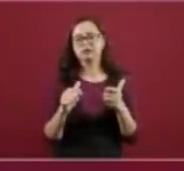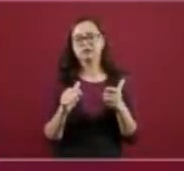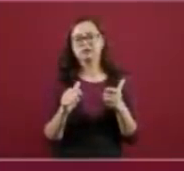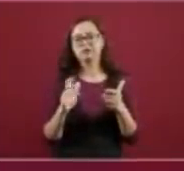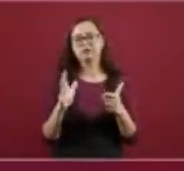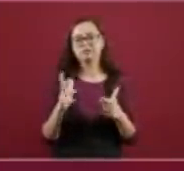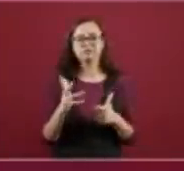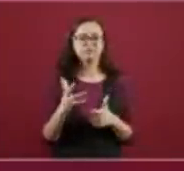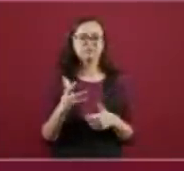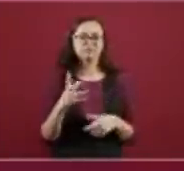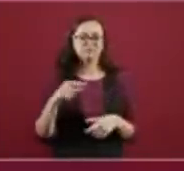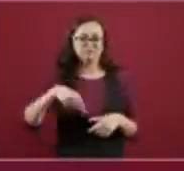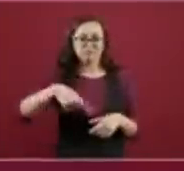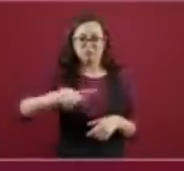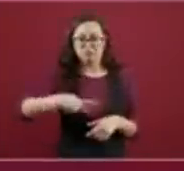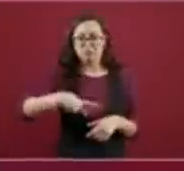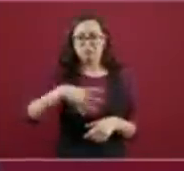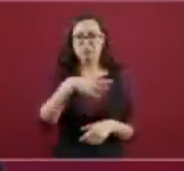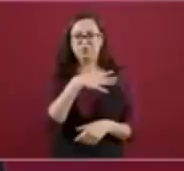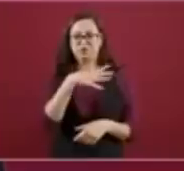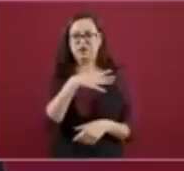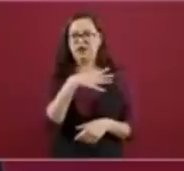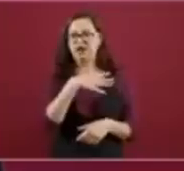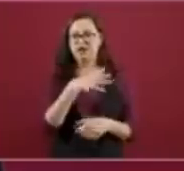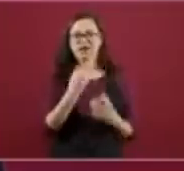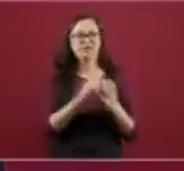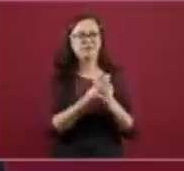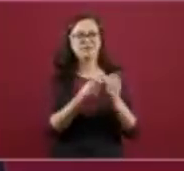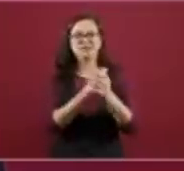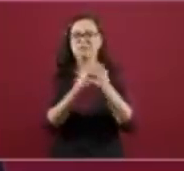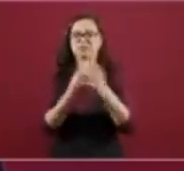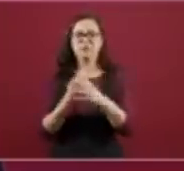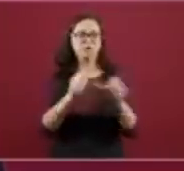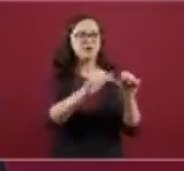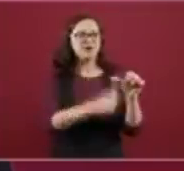hay para todas las disciplinas,